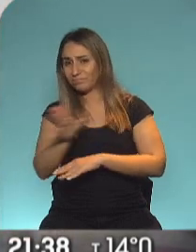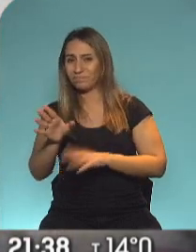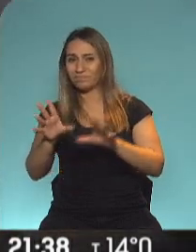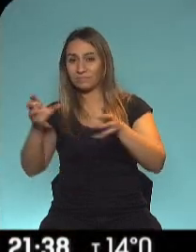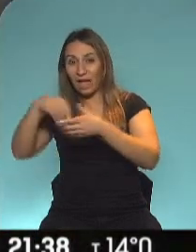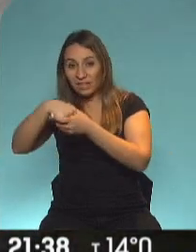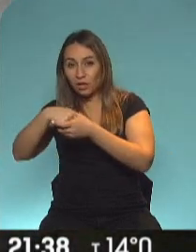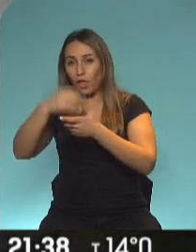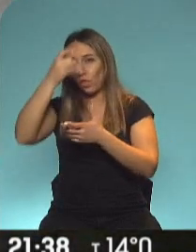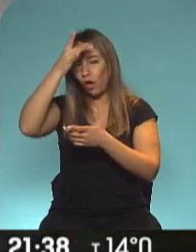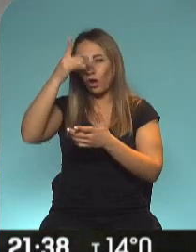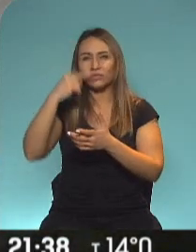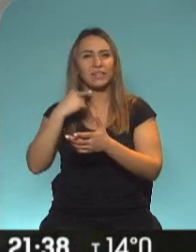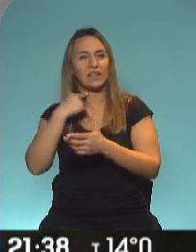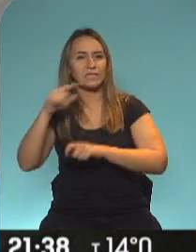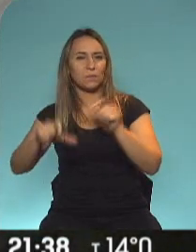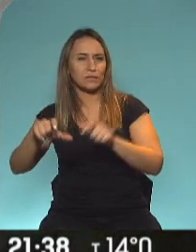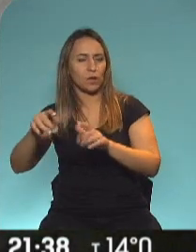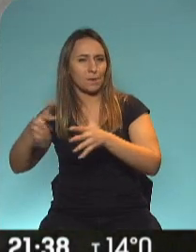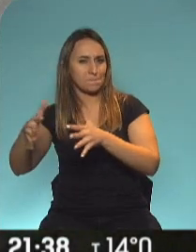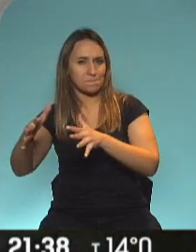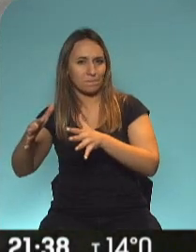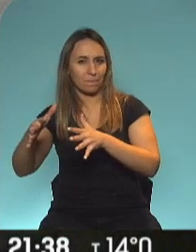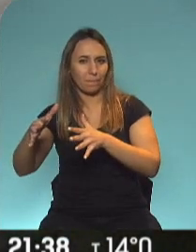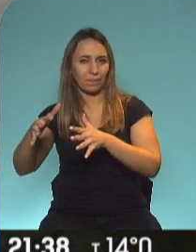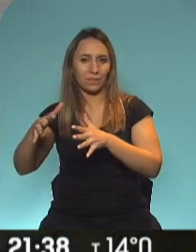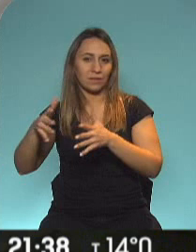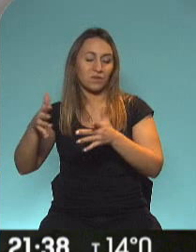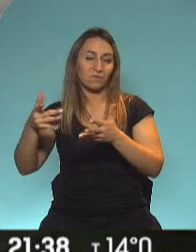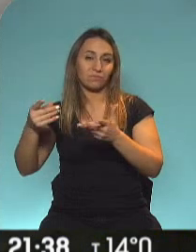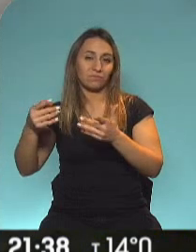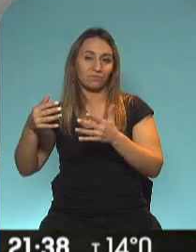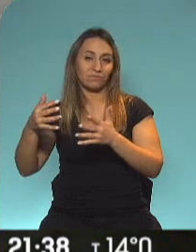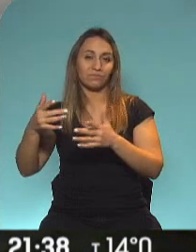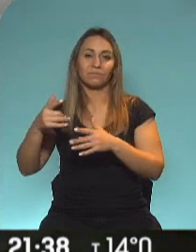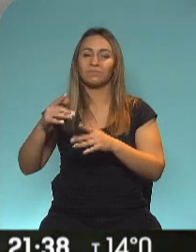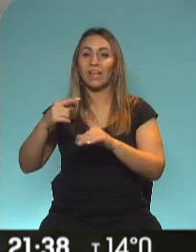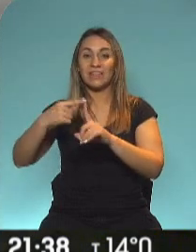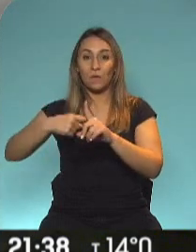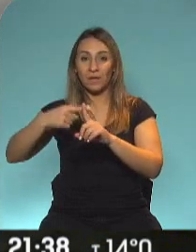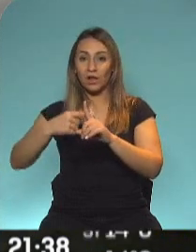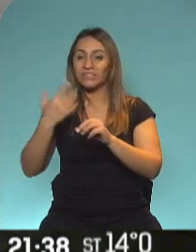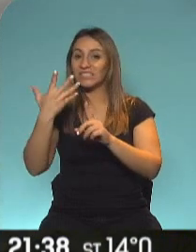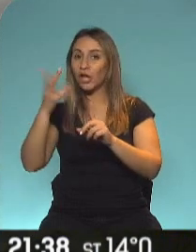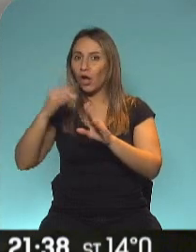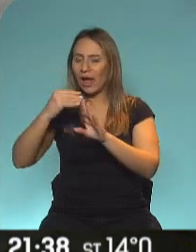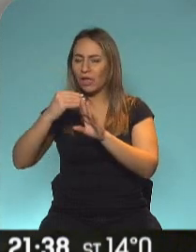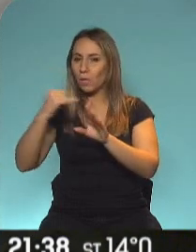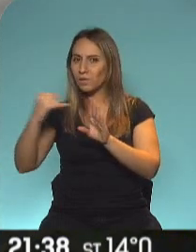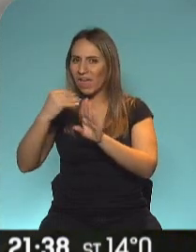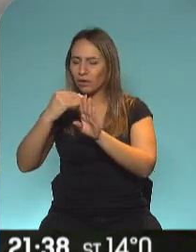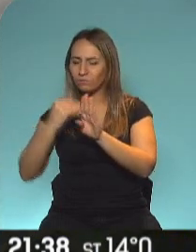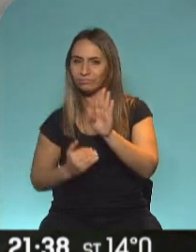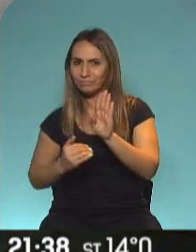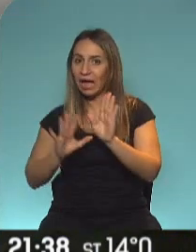o menos. Estaba abajo del 0,5 grados, toda la noche, la